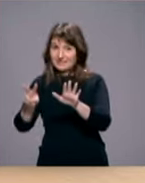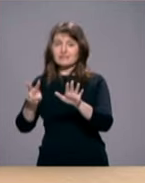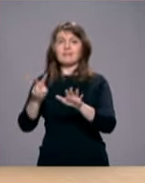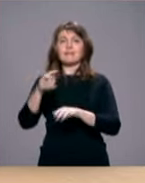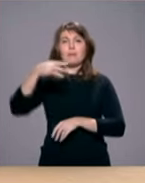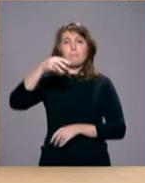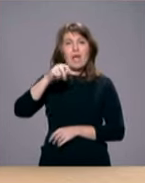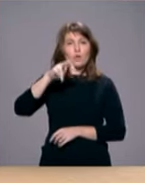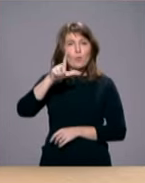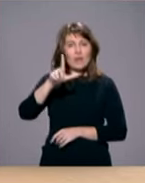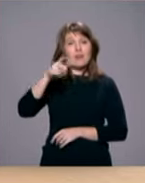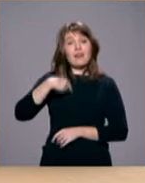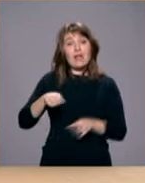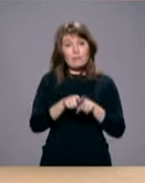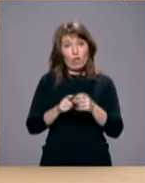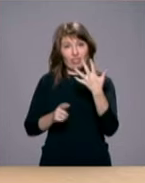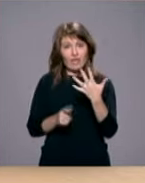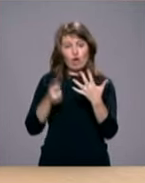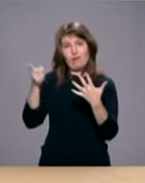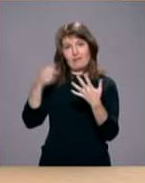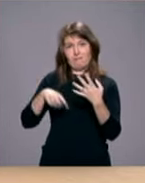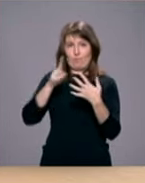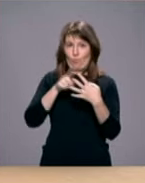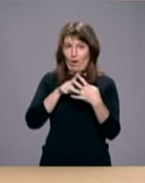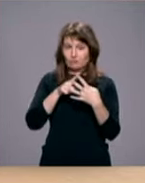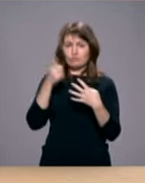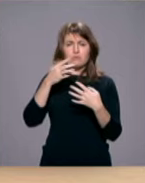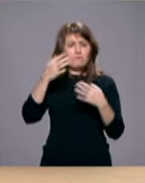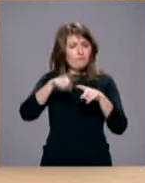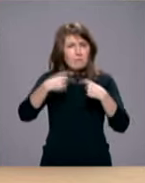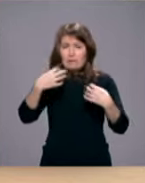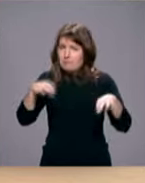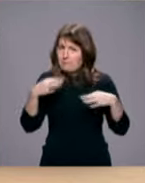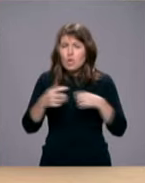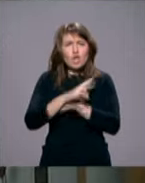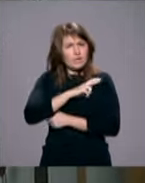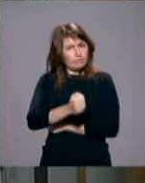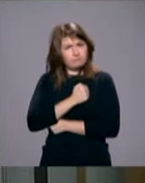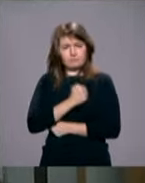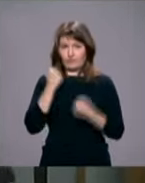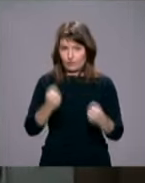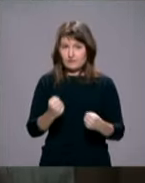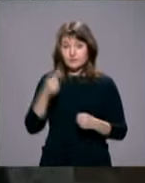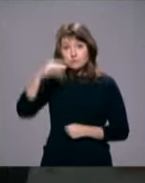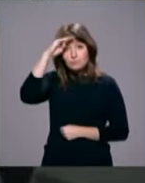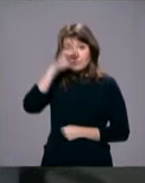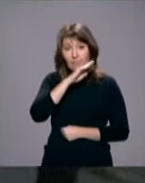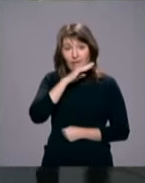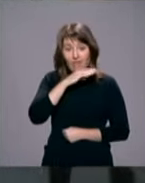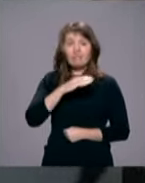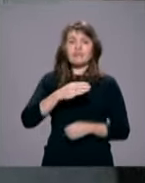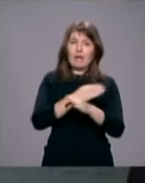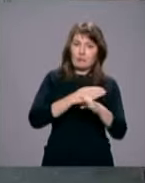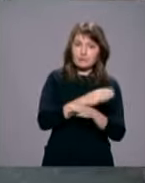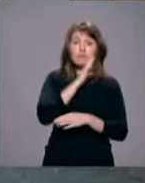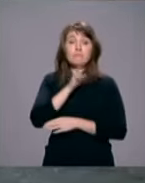cuarto de cinco hermanos de una familia humilde y profundamente religiosa su padre martín gonzález carpintero y su madre antonia le